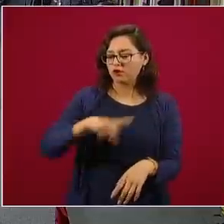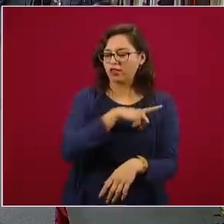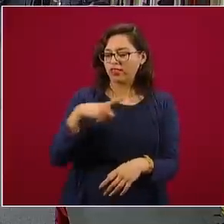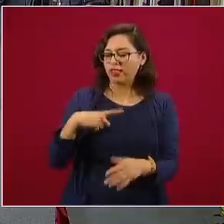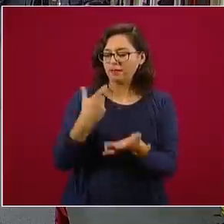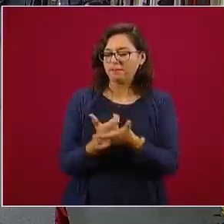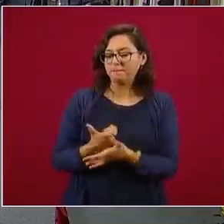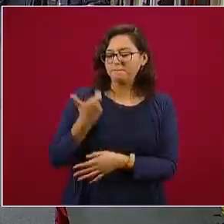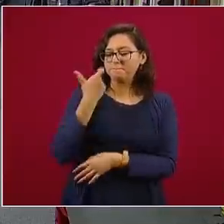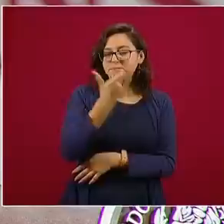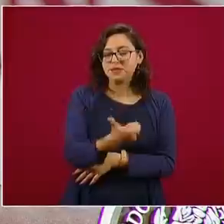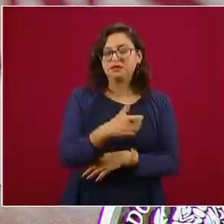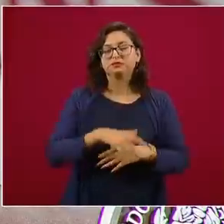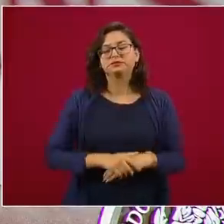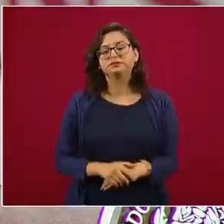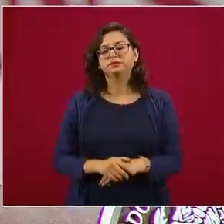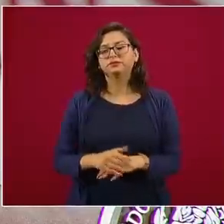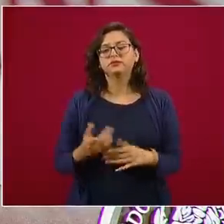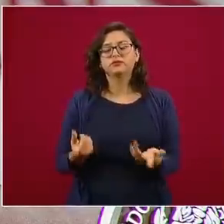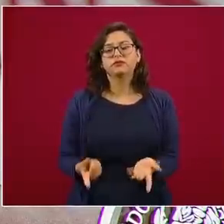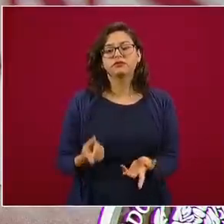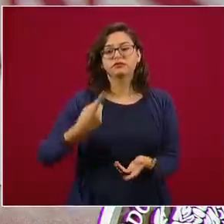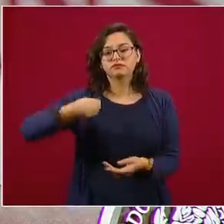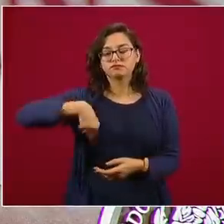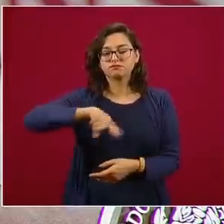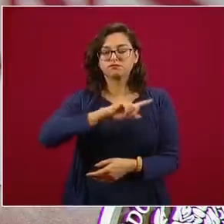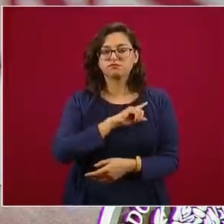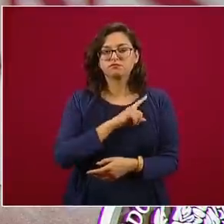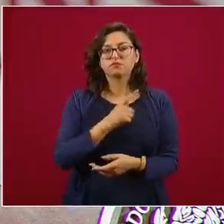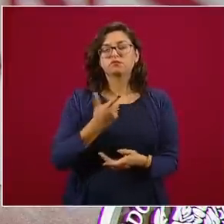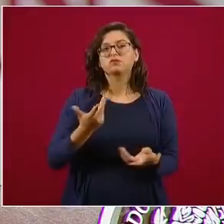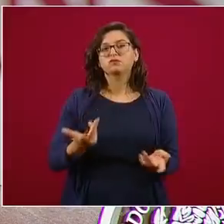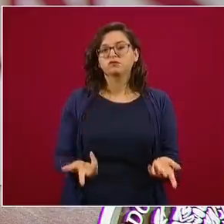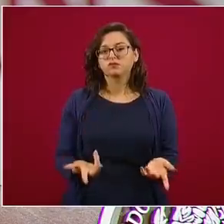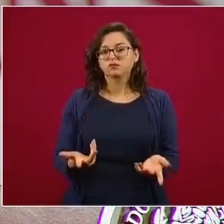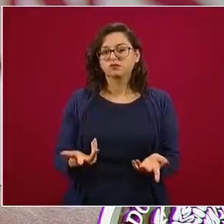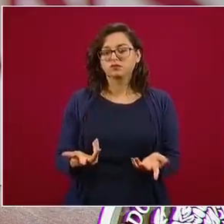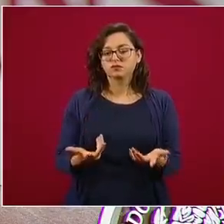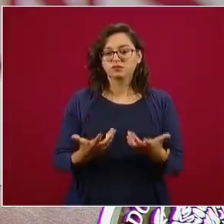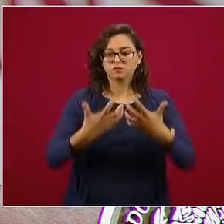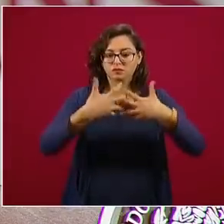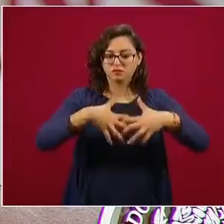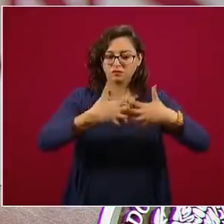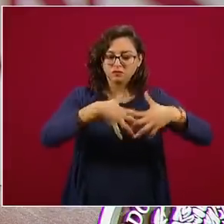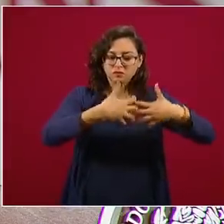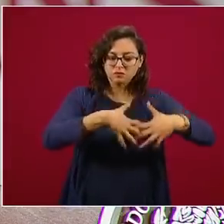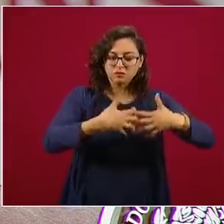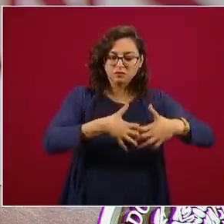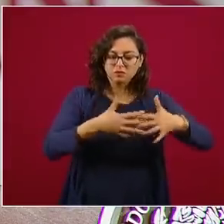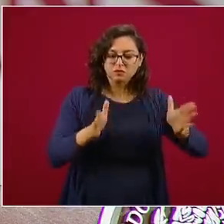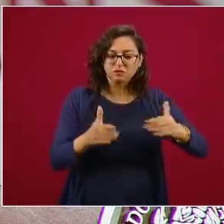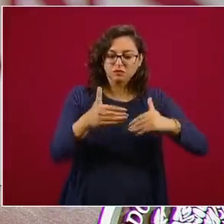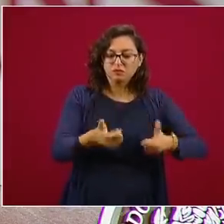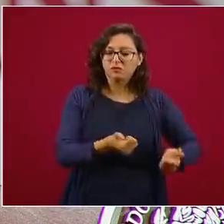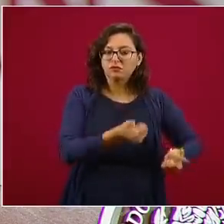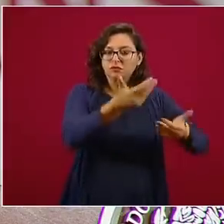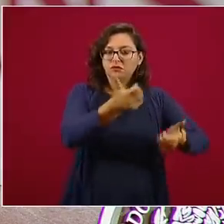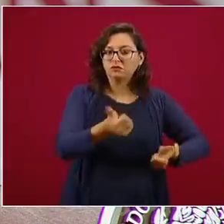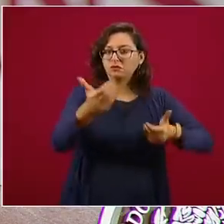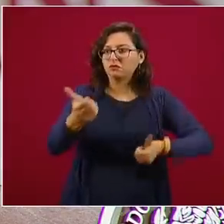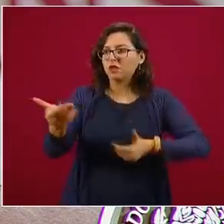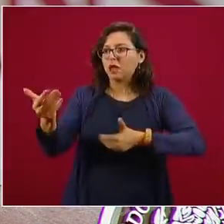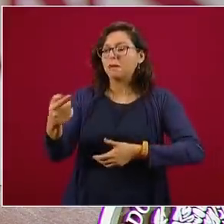precio, como mencioné anteriormente, hemos establecido cadenas de suplido y de manufactura en diferentes partes del